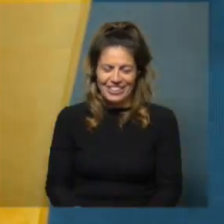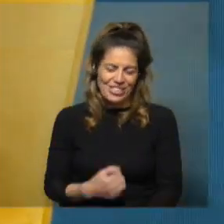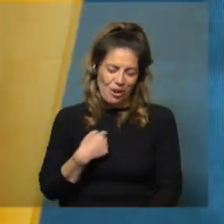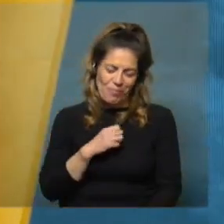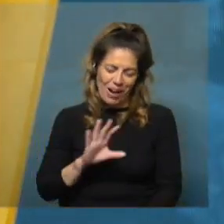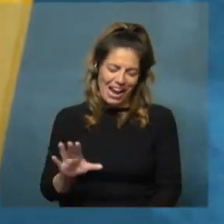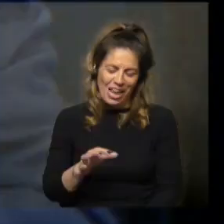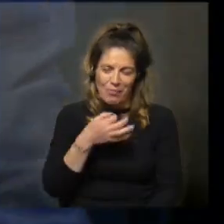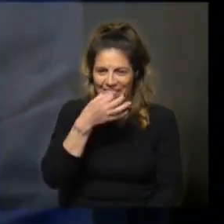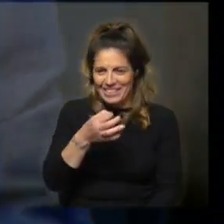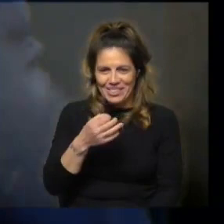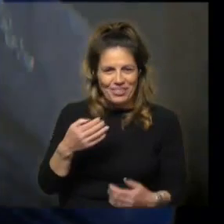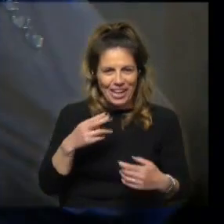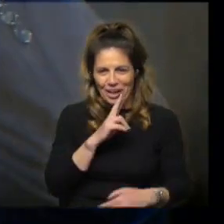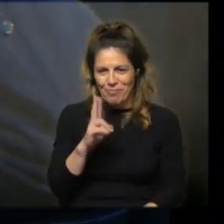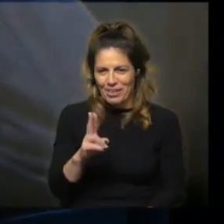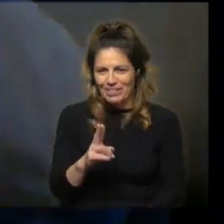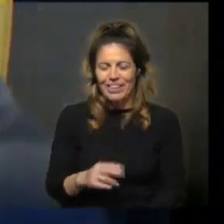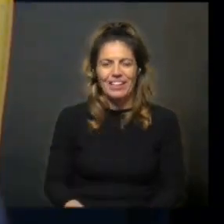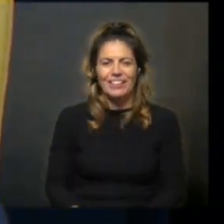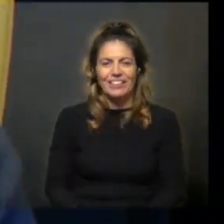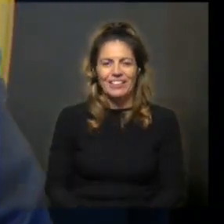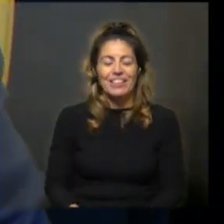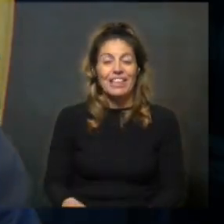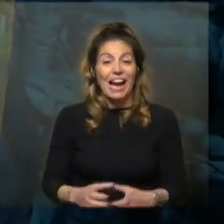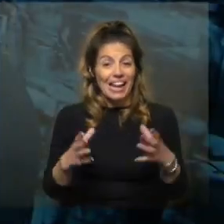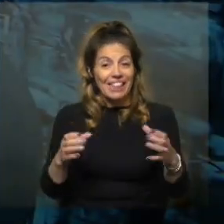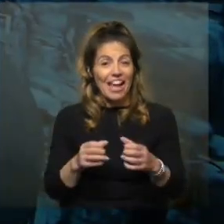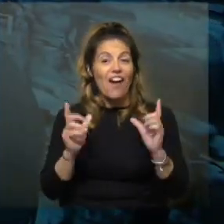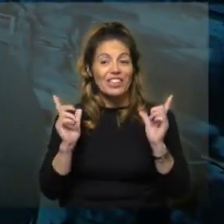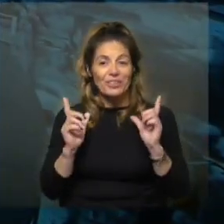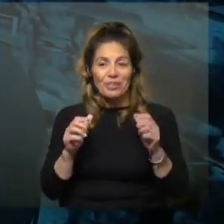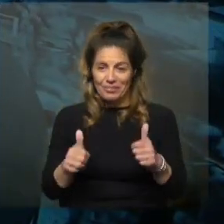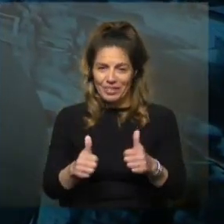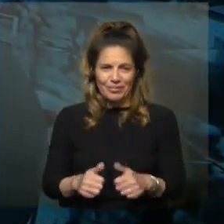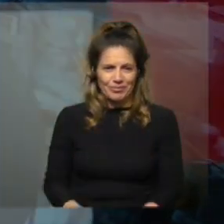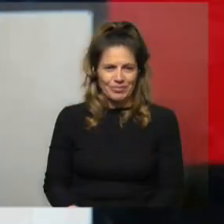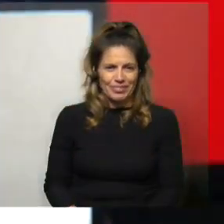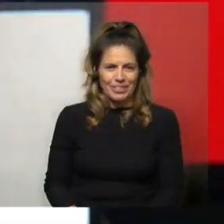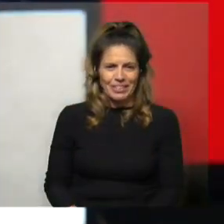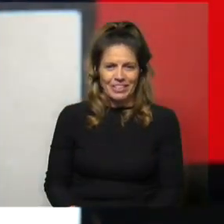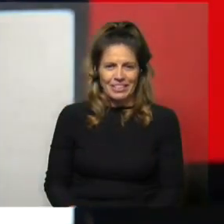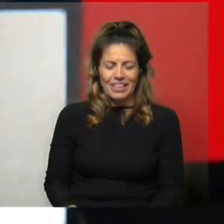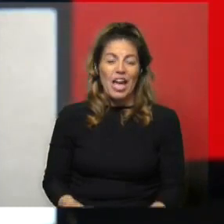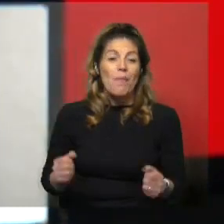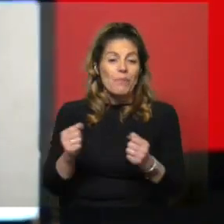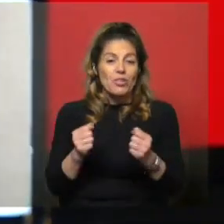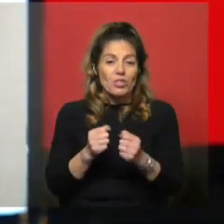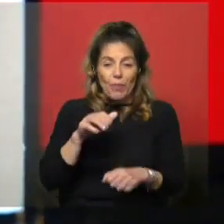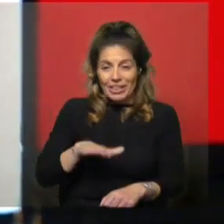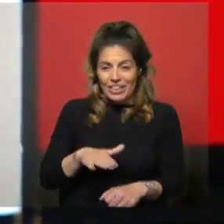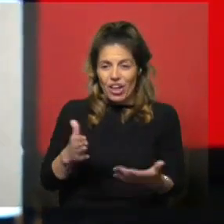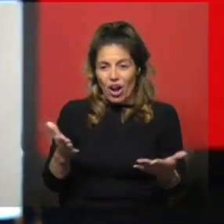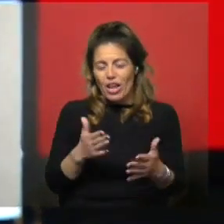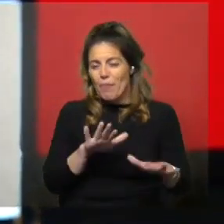malísima La Gran Aventura está muy bien me asustaba de niño y ahora me dan más